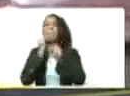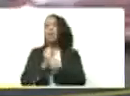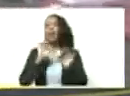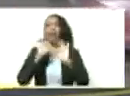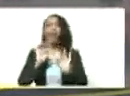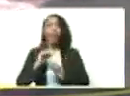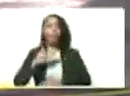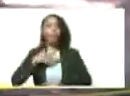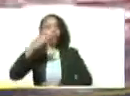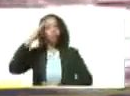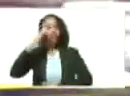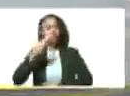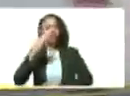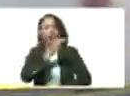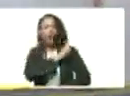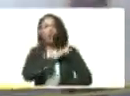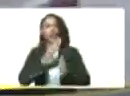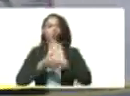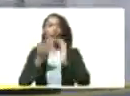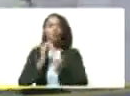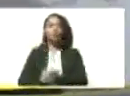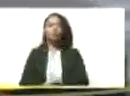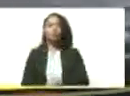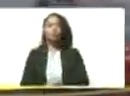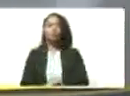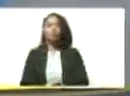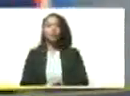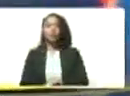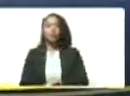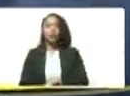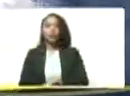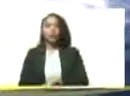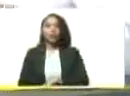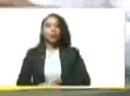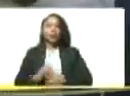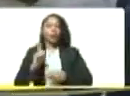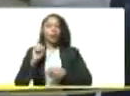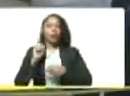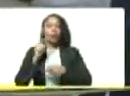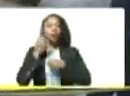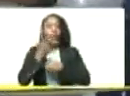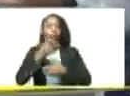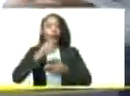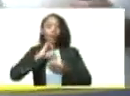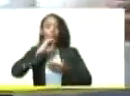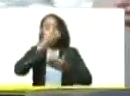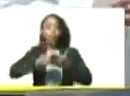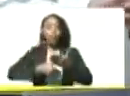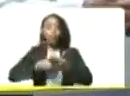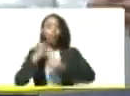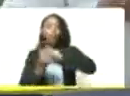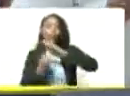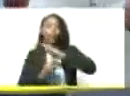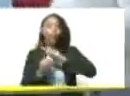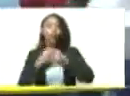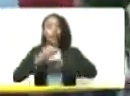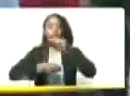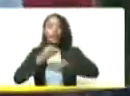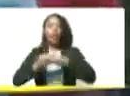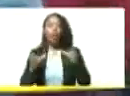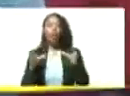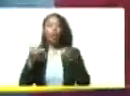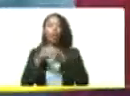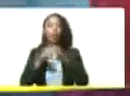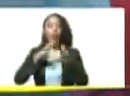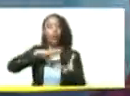que ese mismo año, mediante un decreto, usted institucionalizó y creó los comités